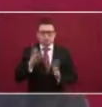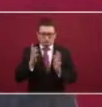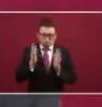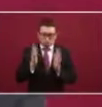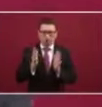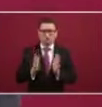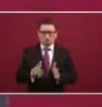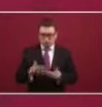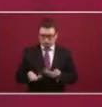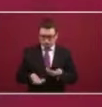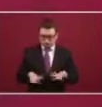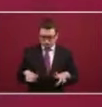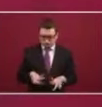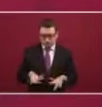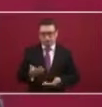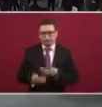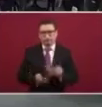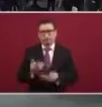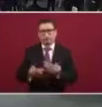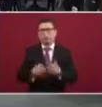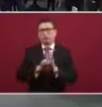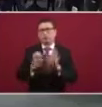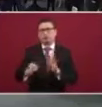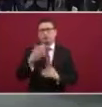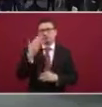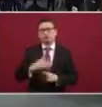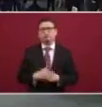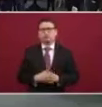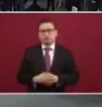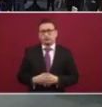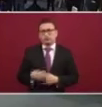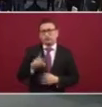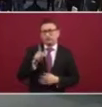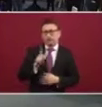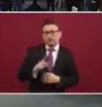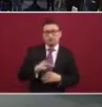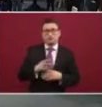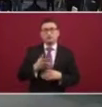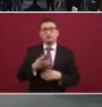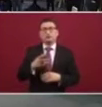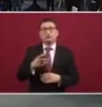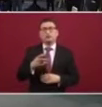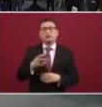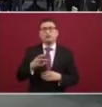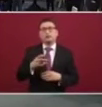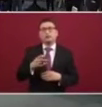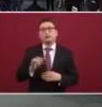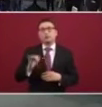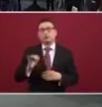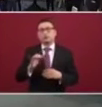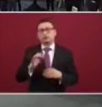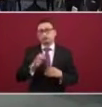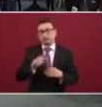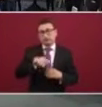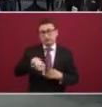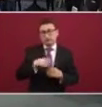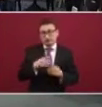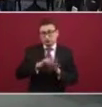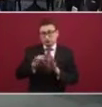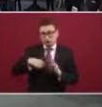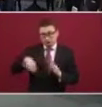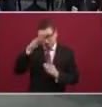sería de la mayor relevancia económica. Correcto. Y si prevíamos que podíamos crecer el 1.3%, muy bien, y esto